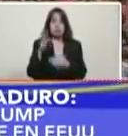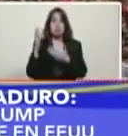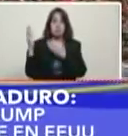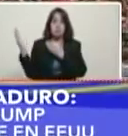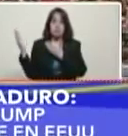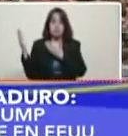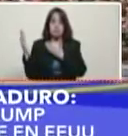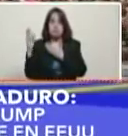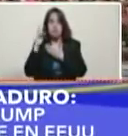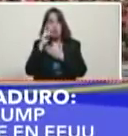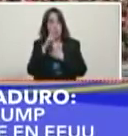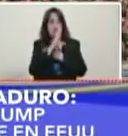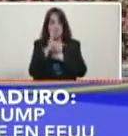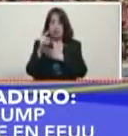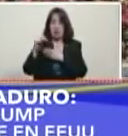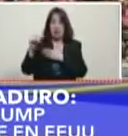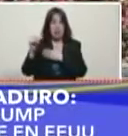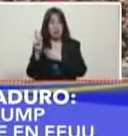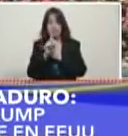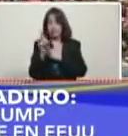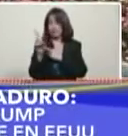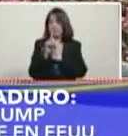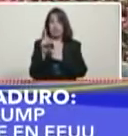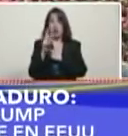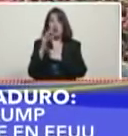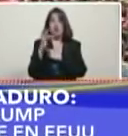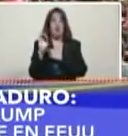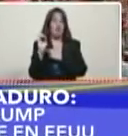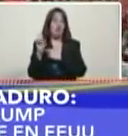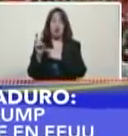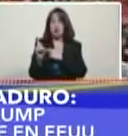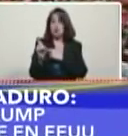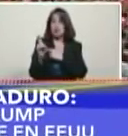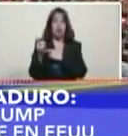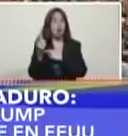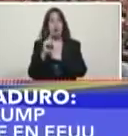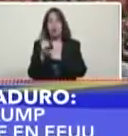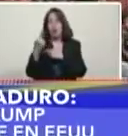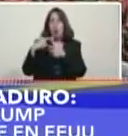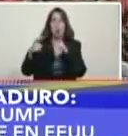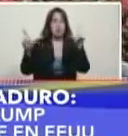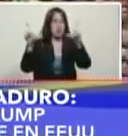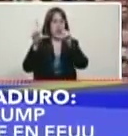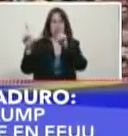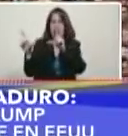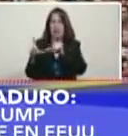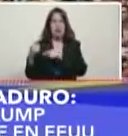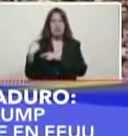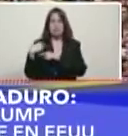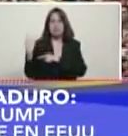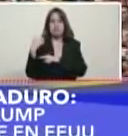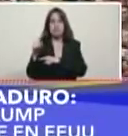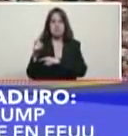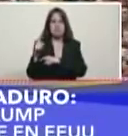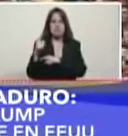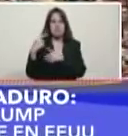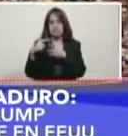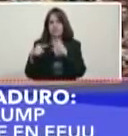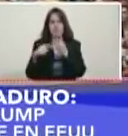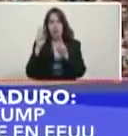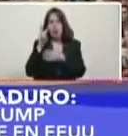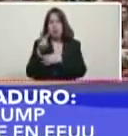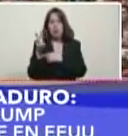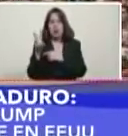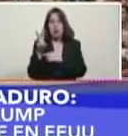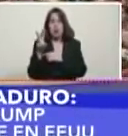ver en CNN, en Fox, en ABC, NBC, CBC, no la van a